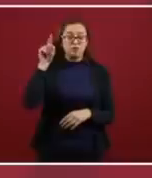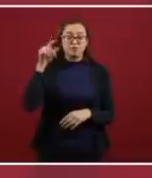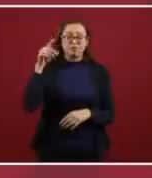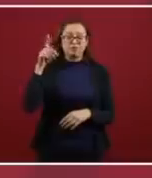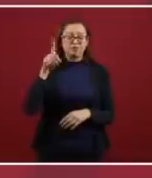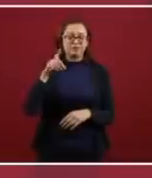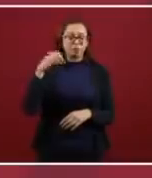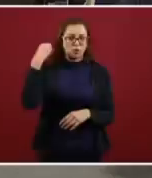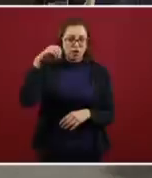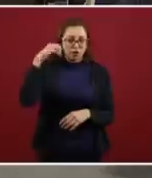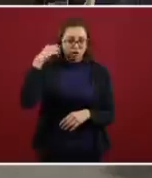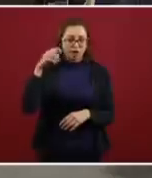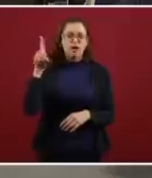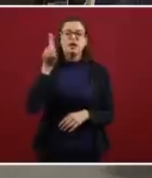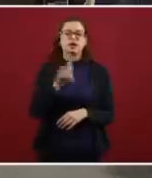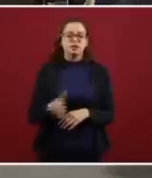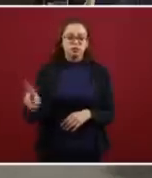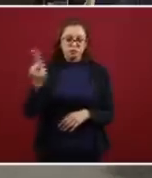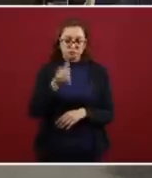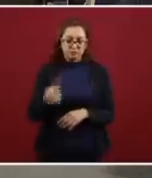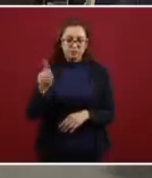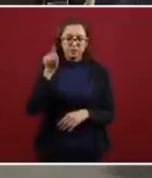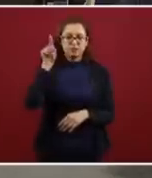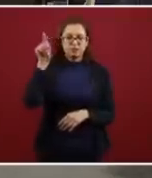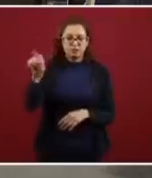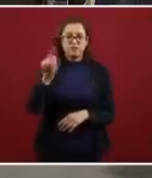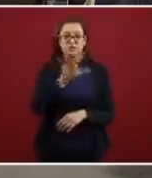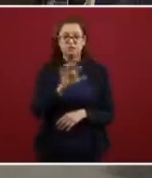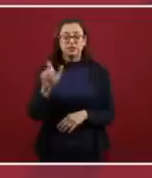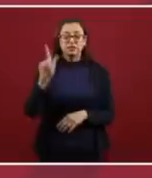invitarlos. Gracias. Son 570